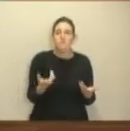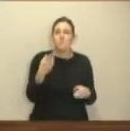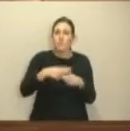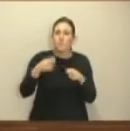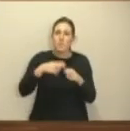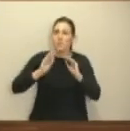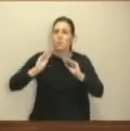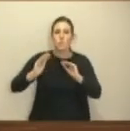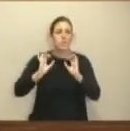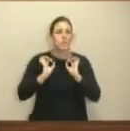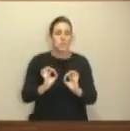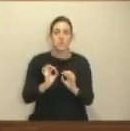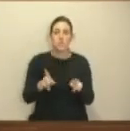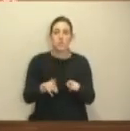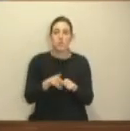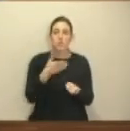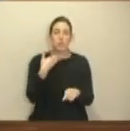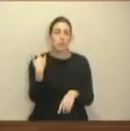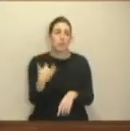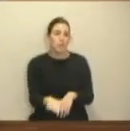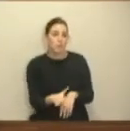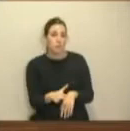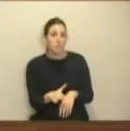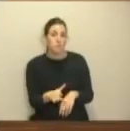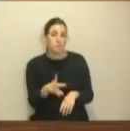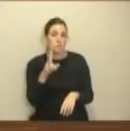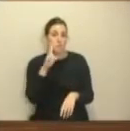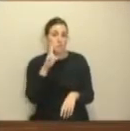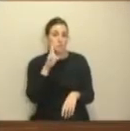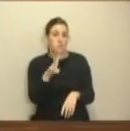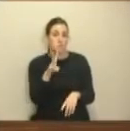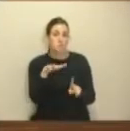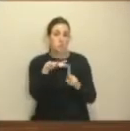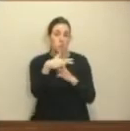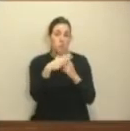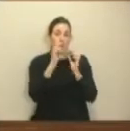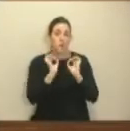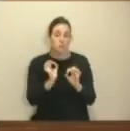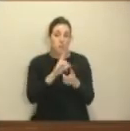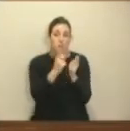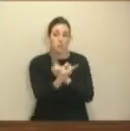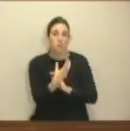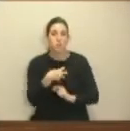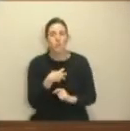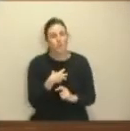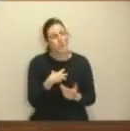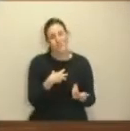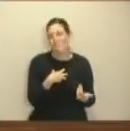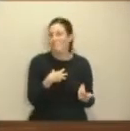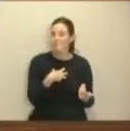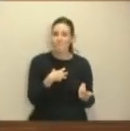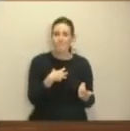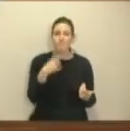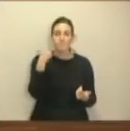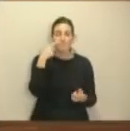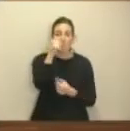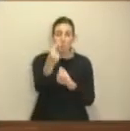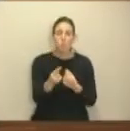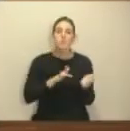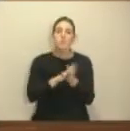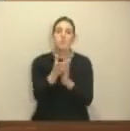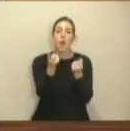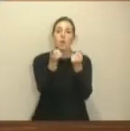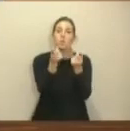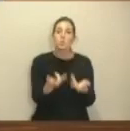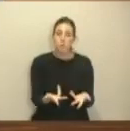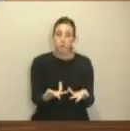están instalados, puro estoicismo, la realidad es así y no se puede cambiar. Y mire, el presupuesto también efectivamente es números, y claro